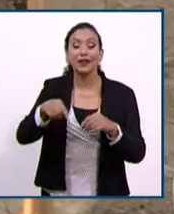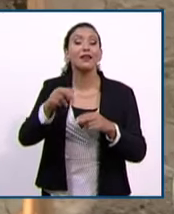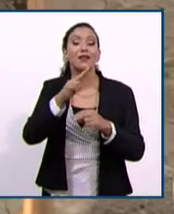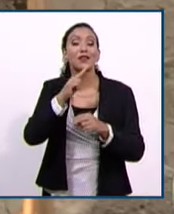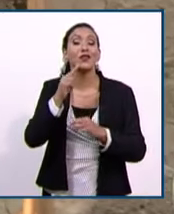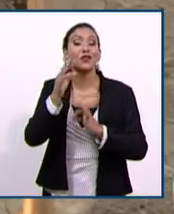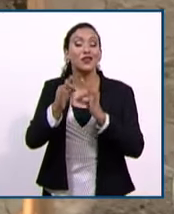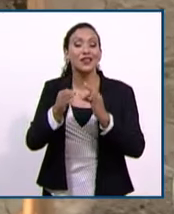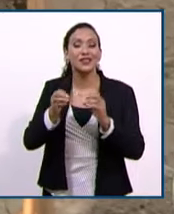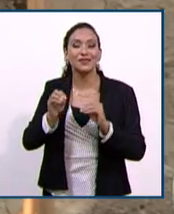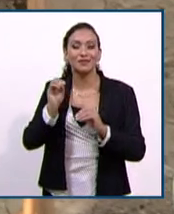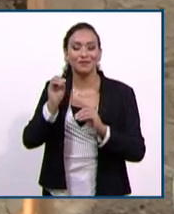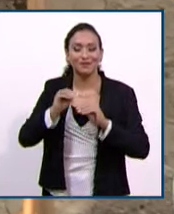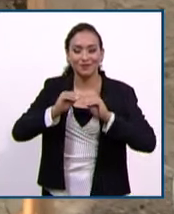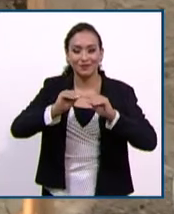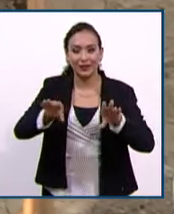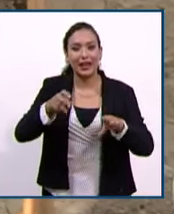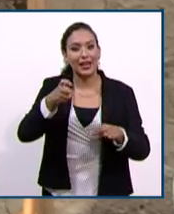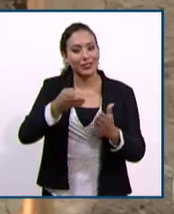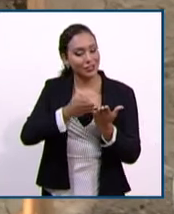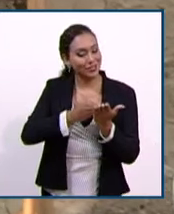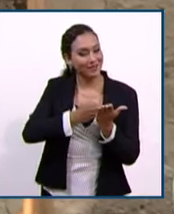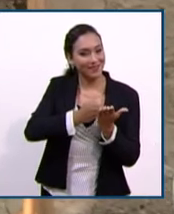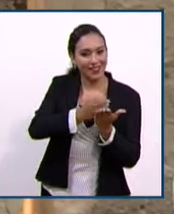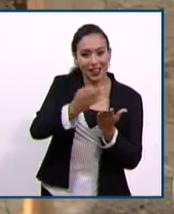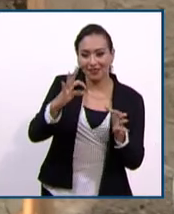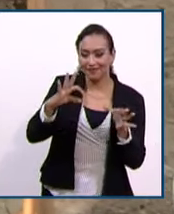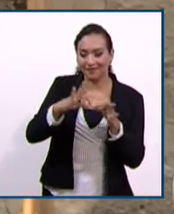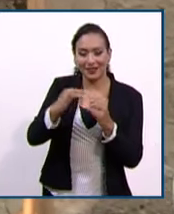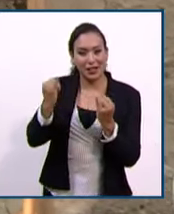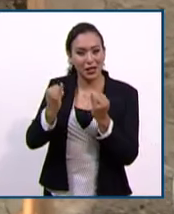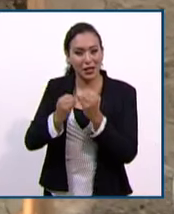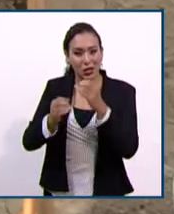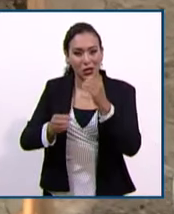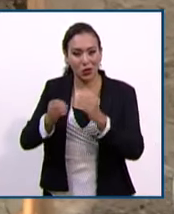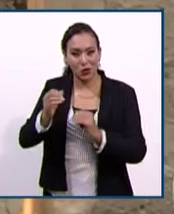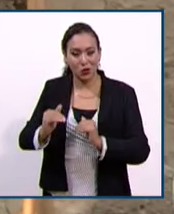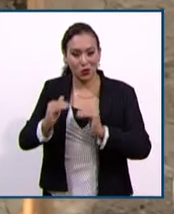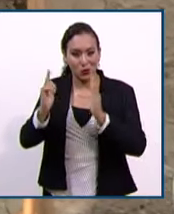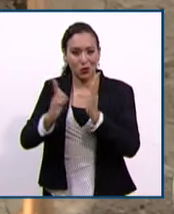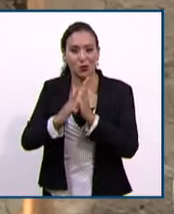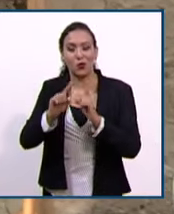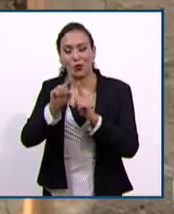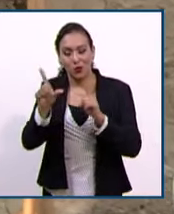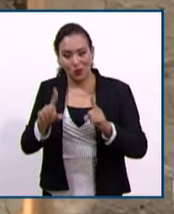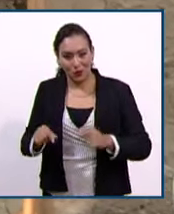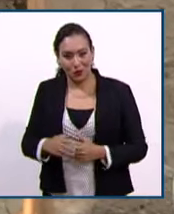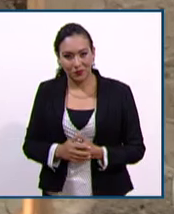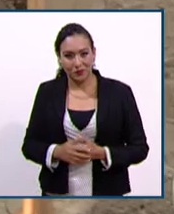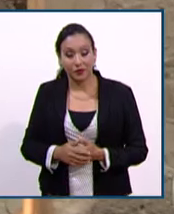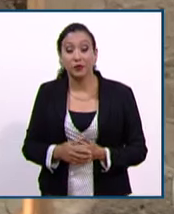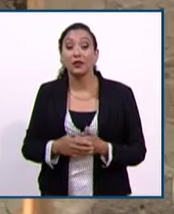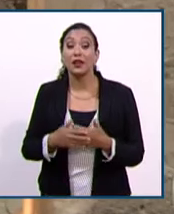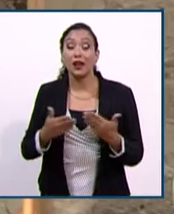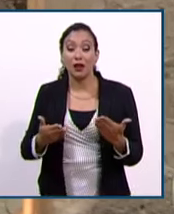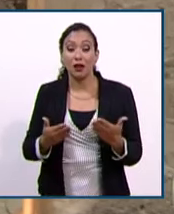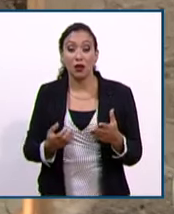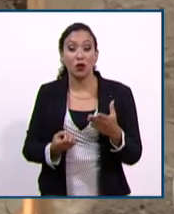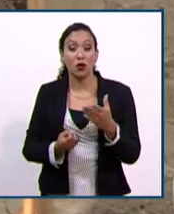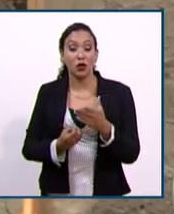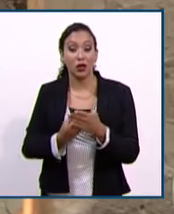absolutamente fiel a lo que sucede en la Corte y en el Consejo de la Judicatura y que con el empleo de nuevas